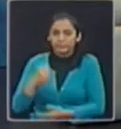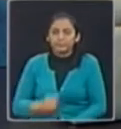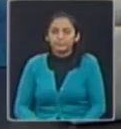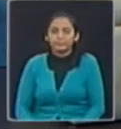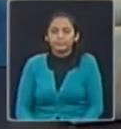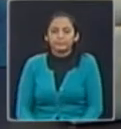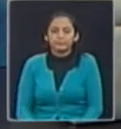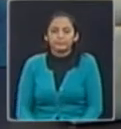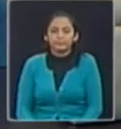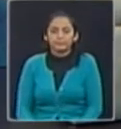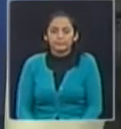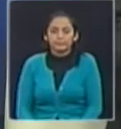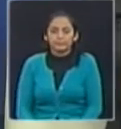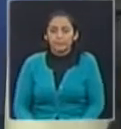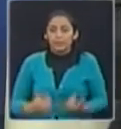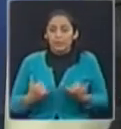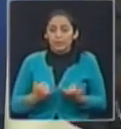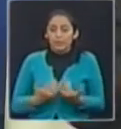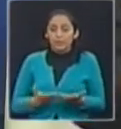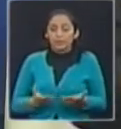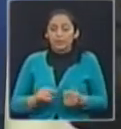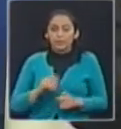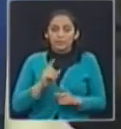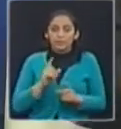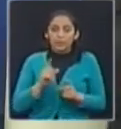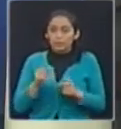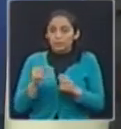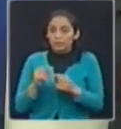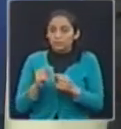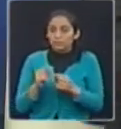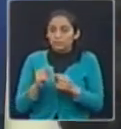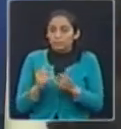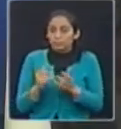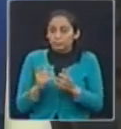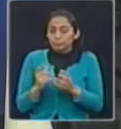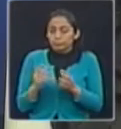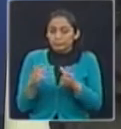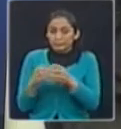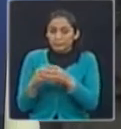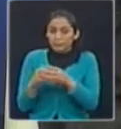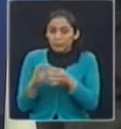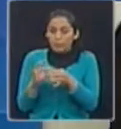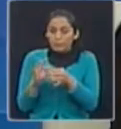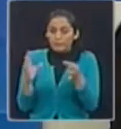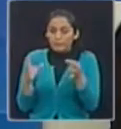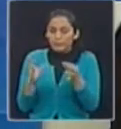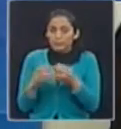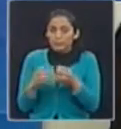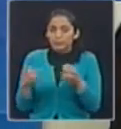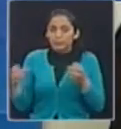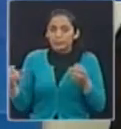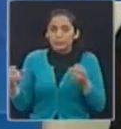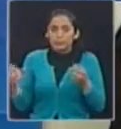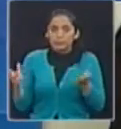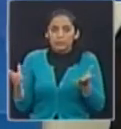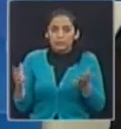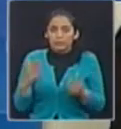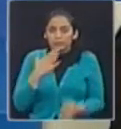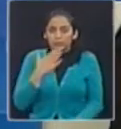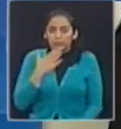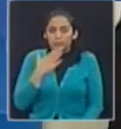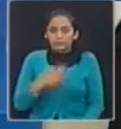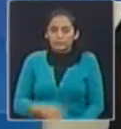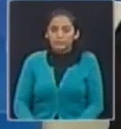en la Asamblea? Es decir, en este momento se dispersa la oposición con esta ruptura de Creo y Suma. La oposición ha estado dispersa desde el